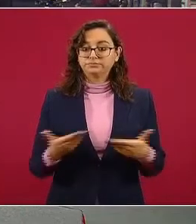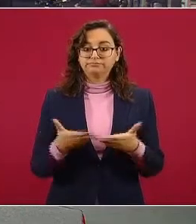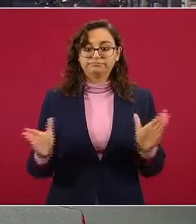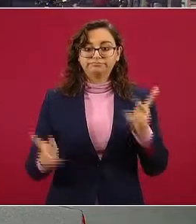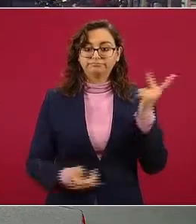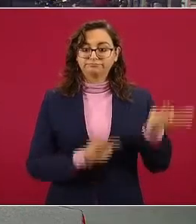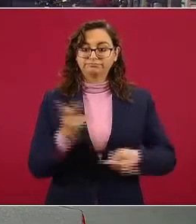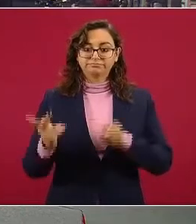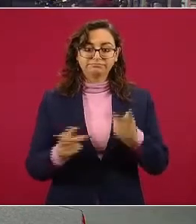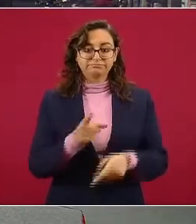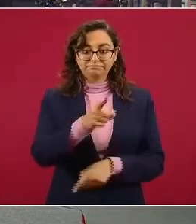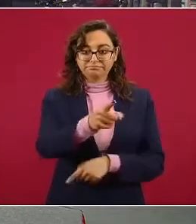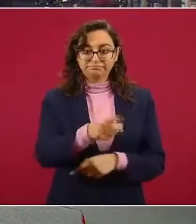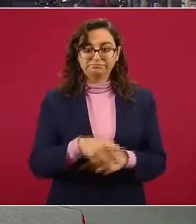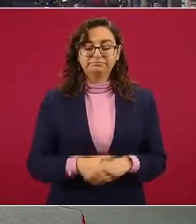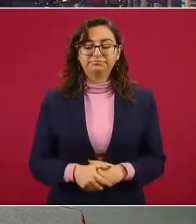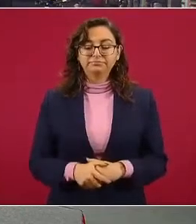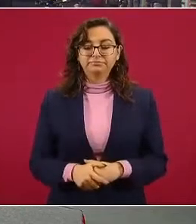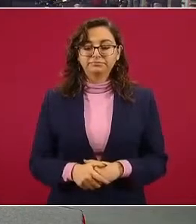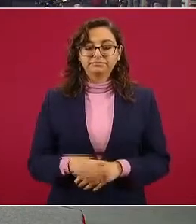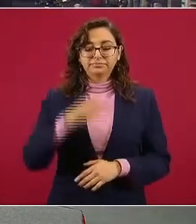Empezamos por acá, de izquierda a derecha.